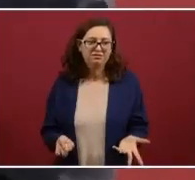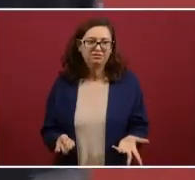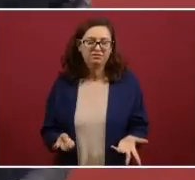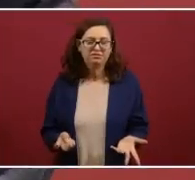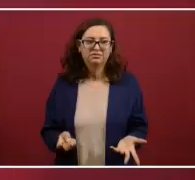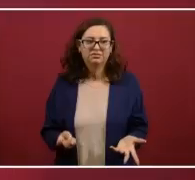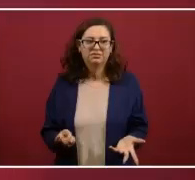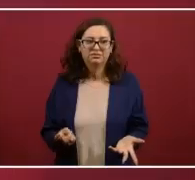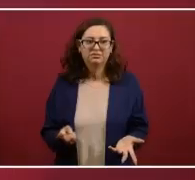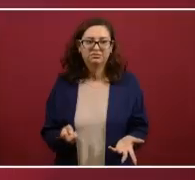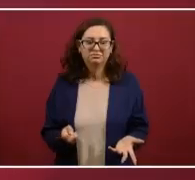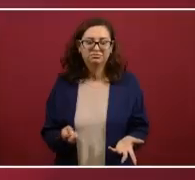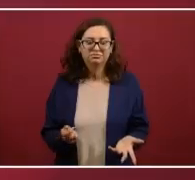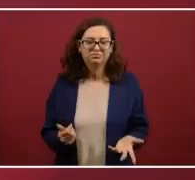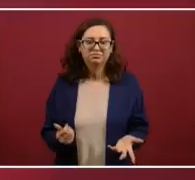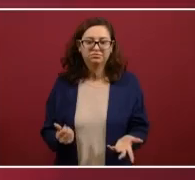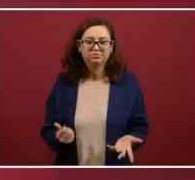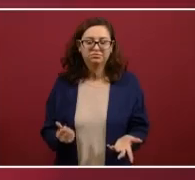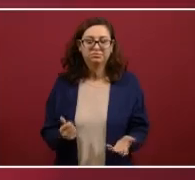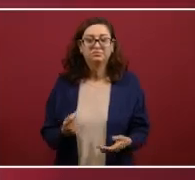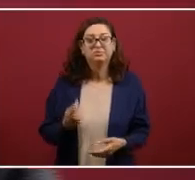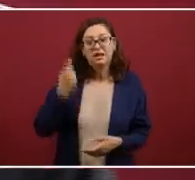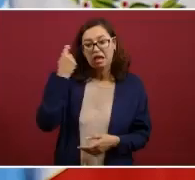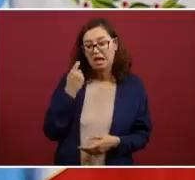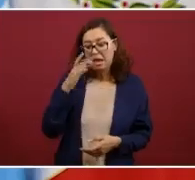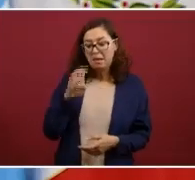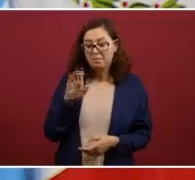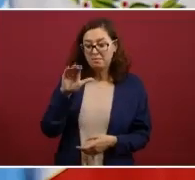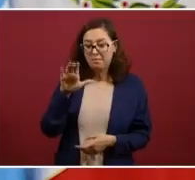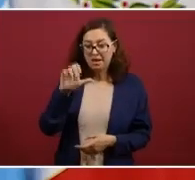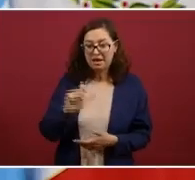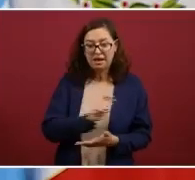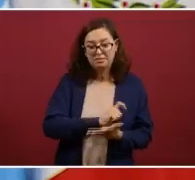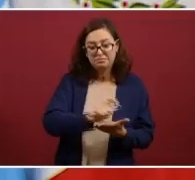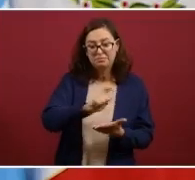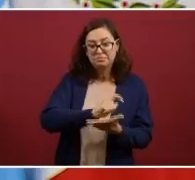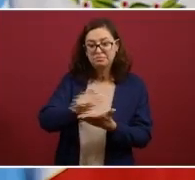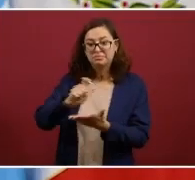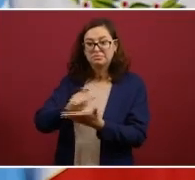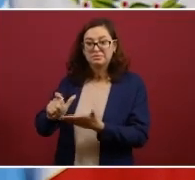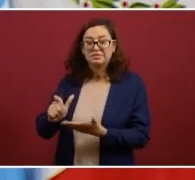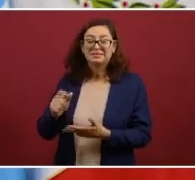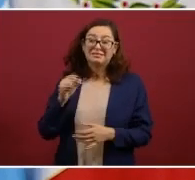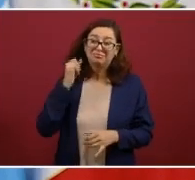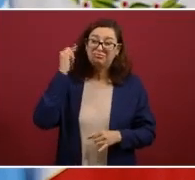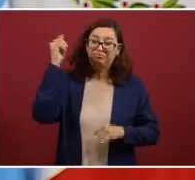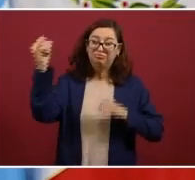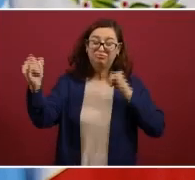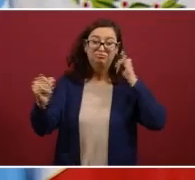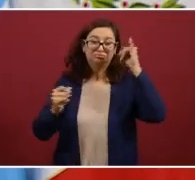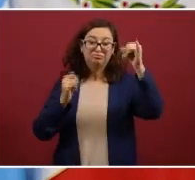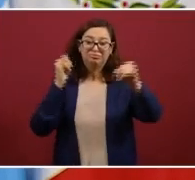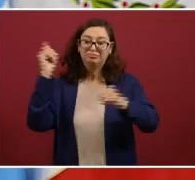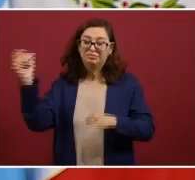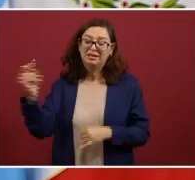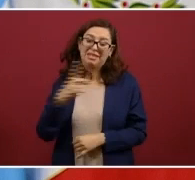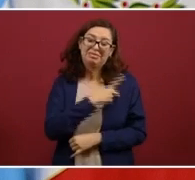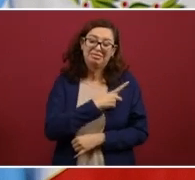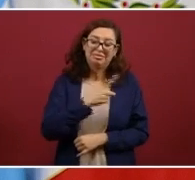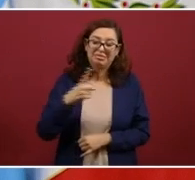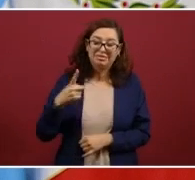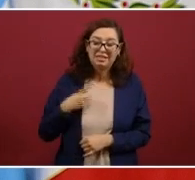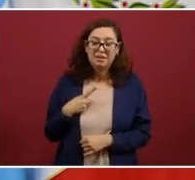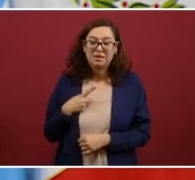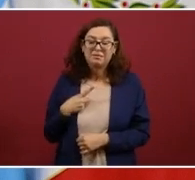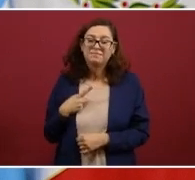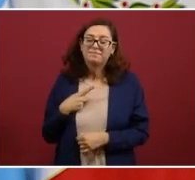Los pagos de las becas, que es a lo que te refieres, en estos casos se tienen que hacer